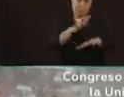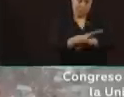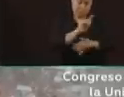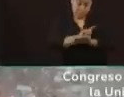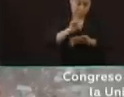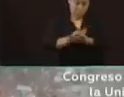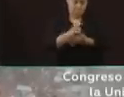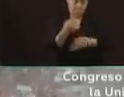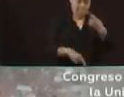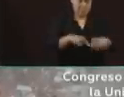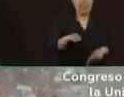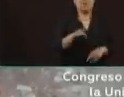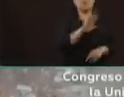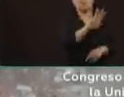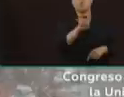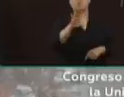reformaron